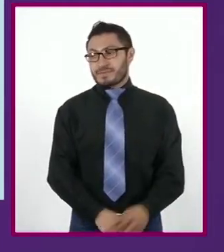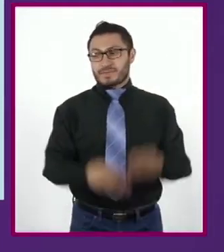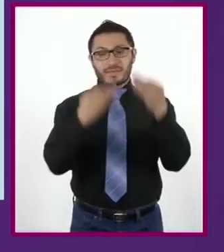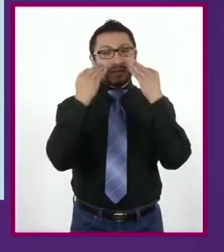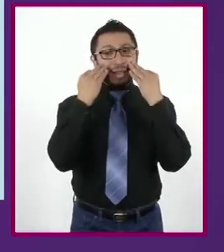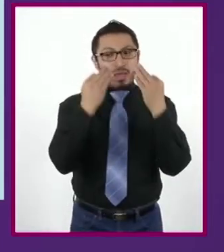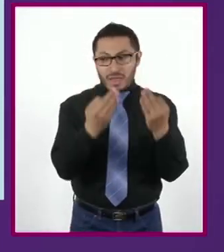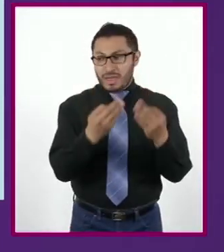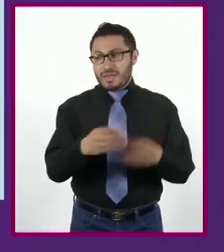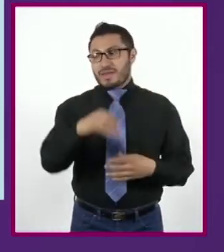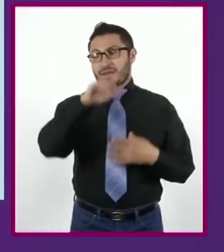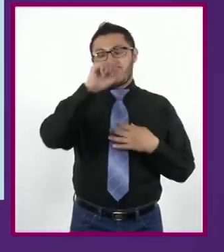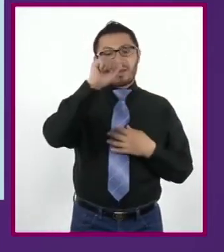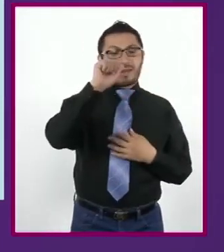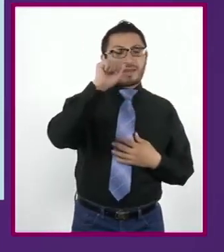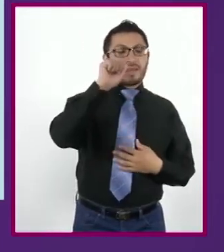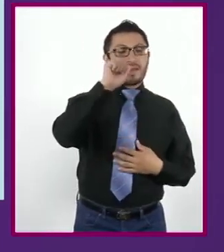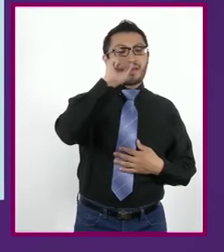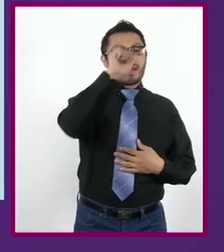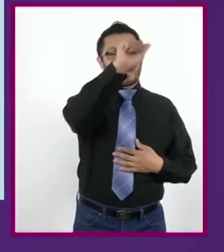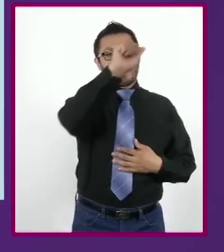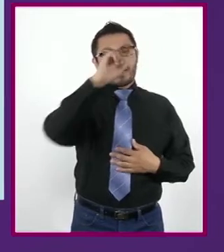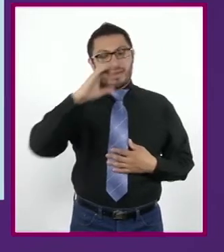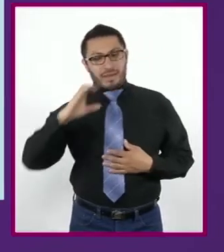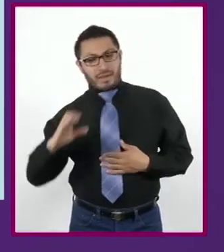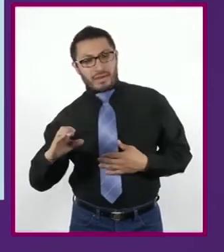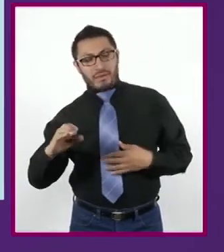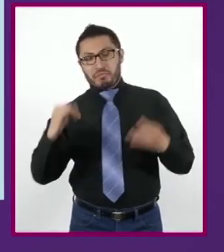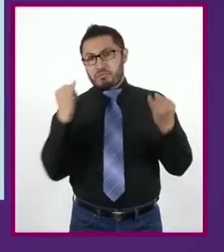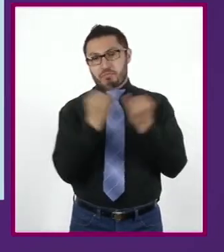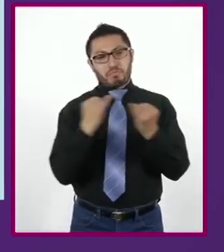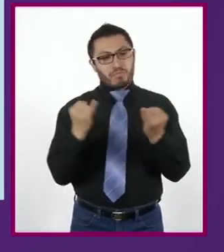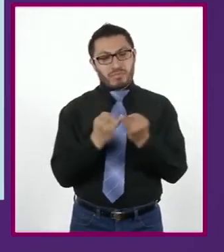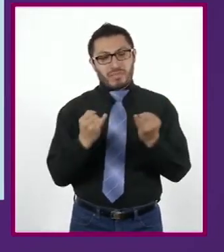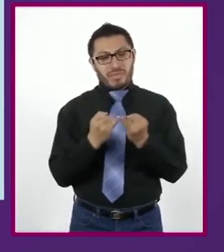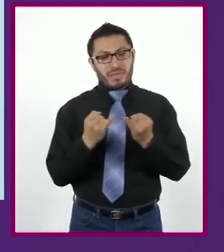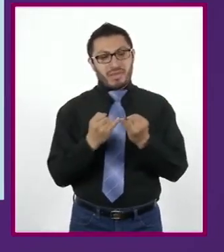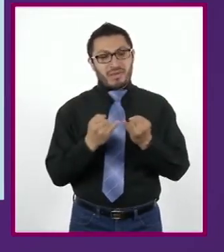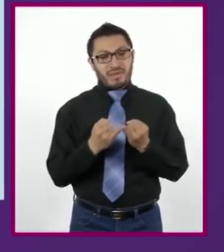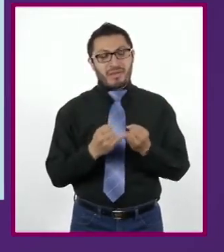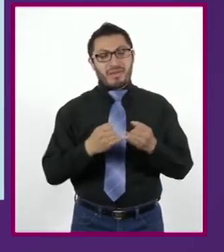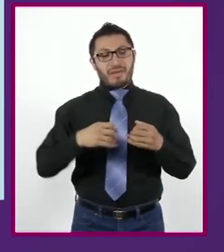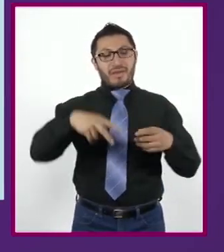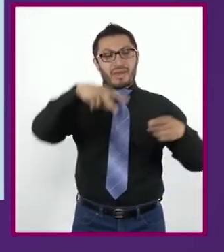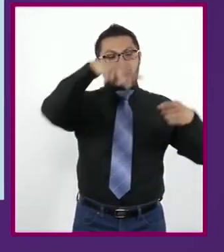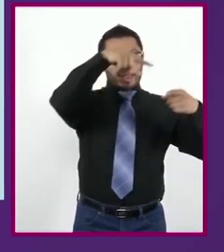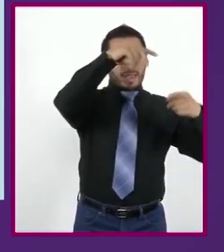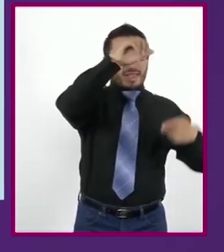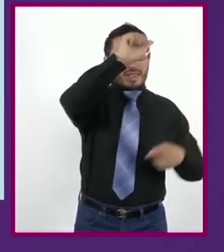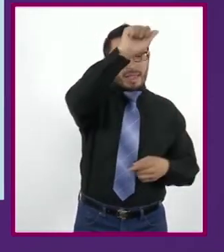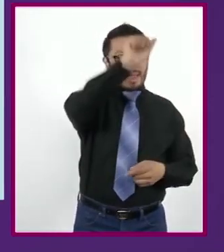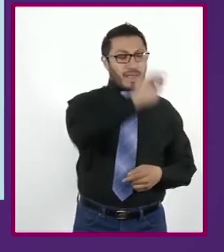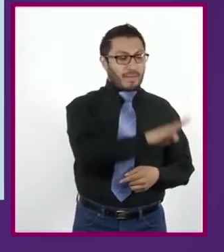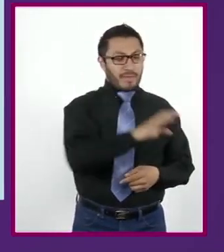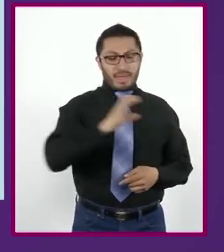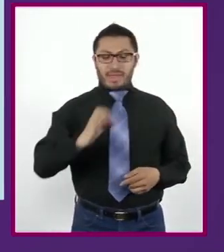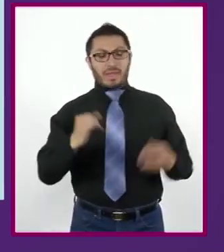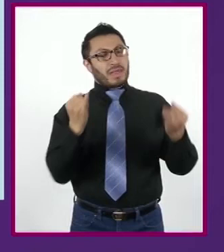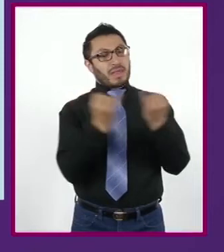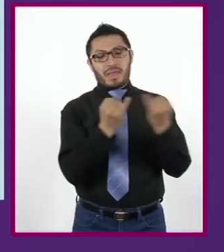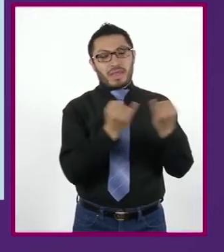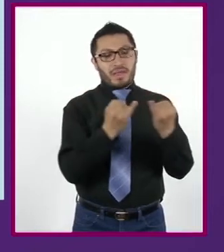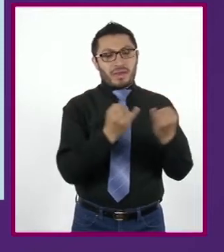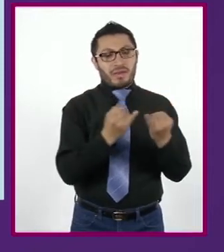Observa que AC es el mismo lado para el triángulo ABC y